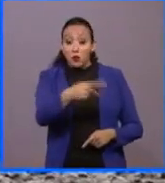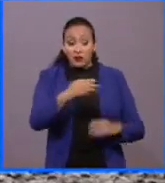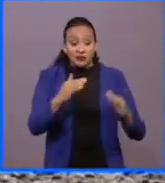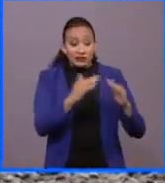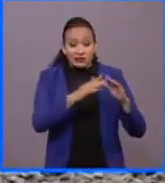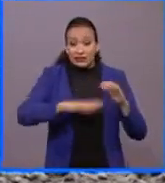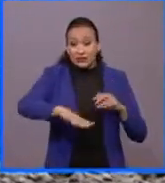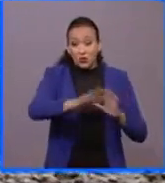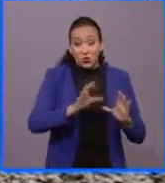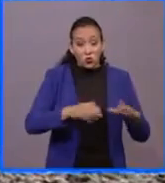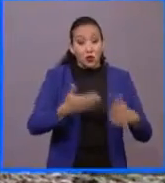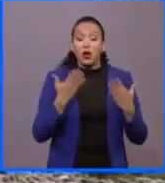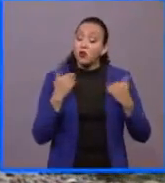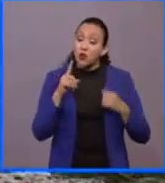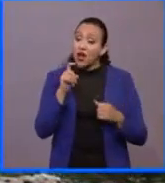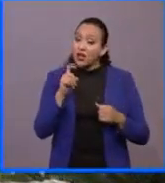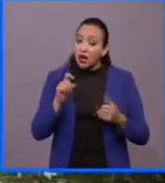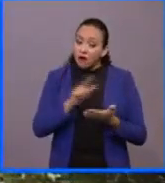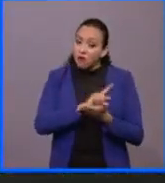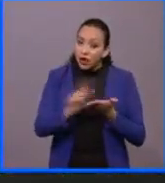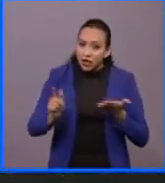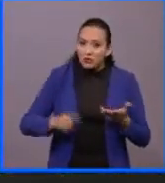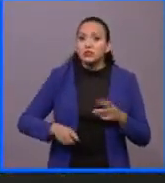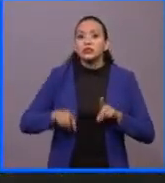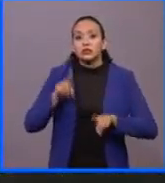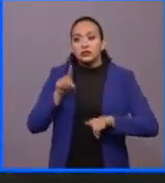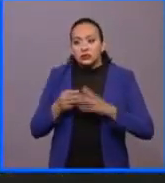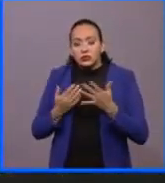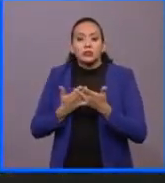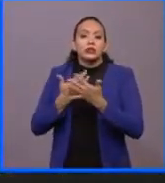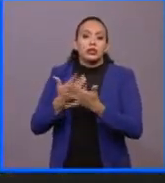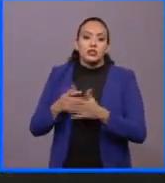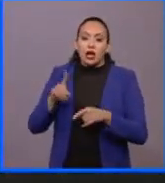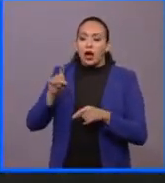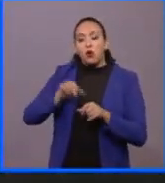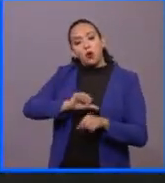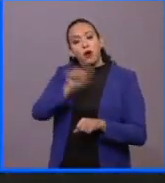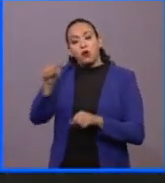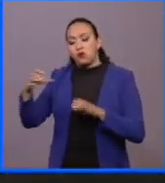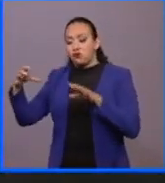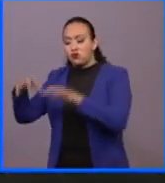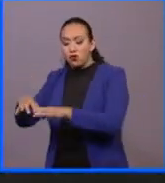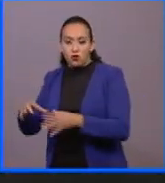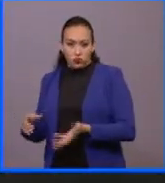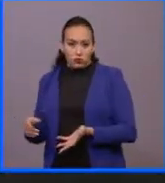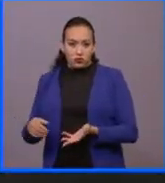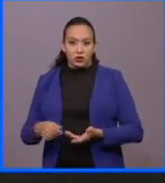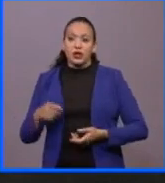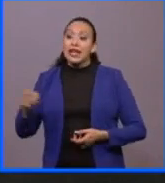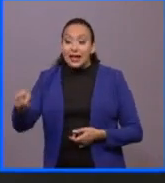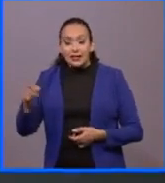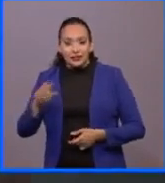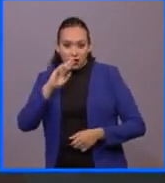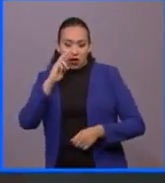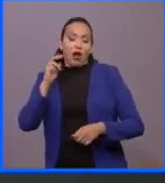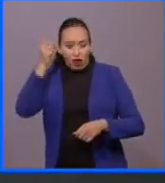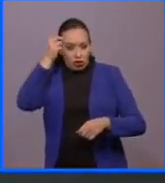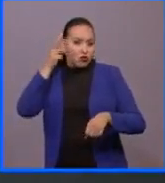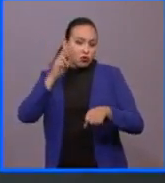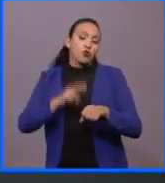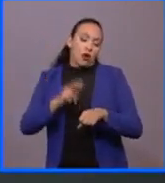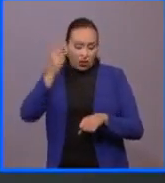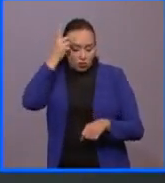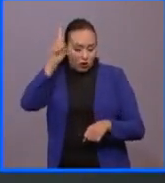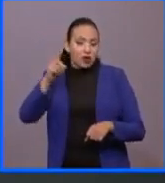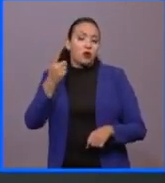y dependen del rebombeo de la presa Mata, suministro que es condicionado a la voluntad de una empresa privada y limitado